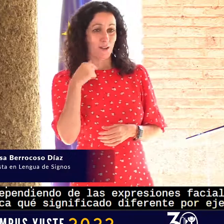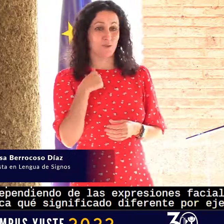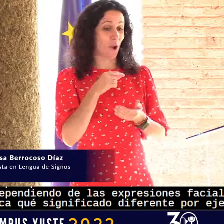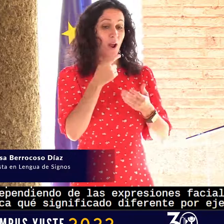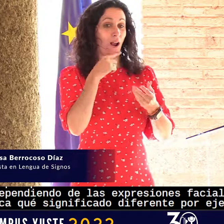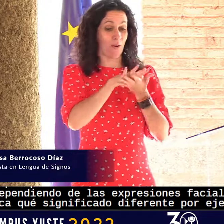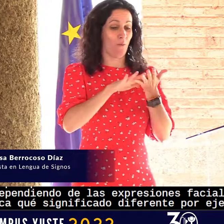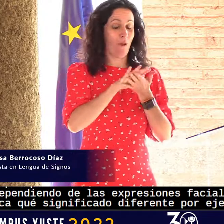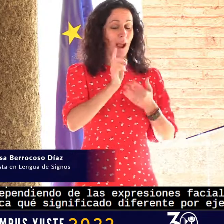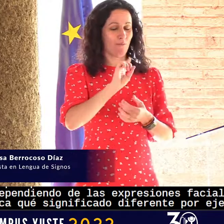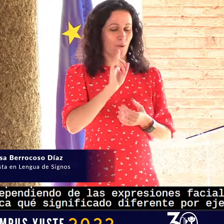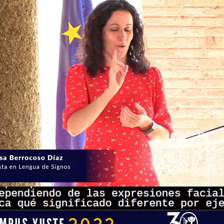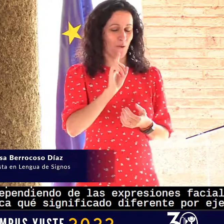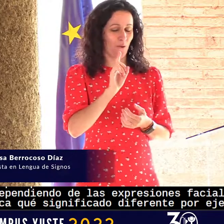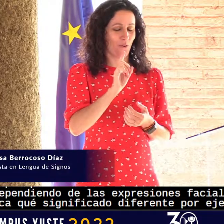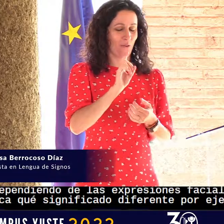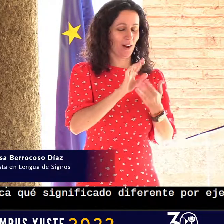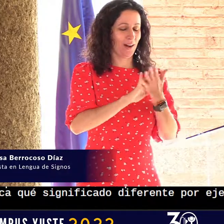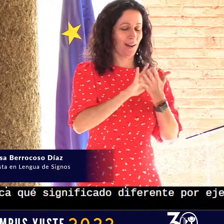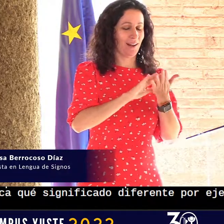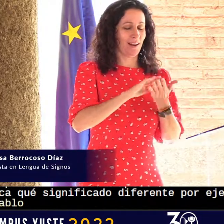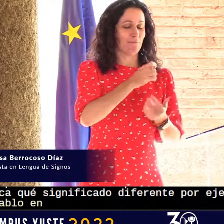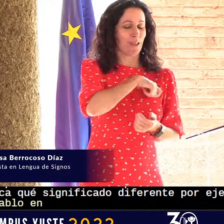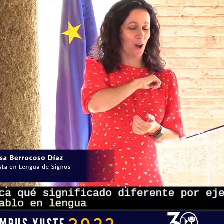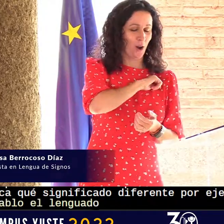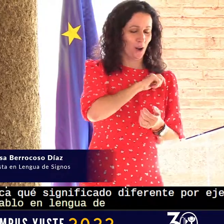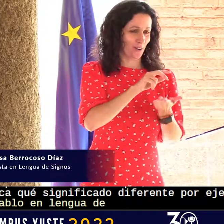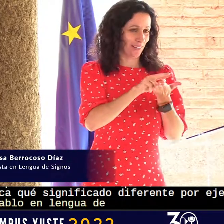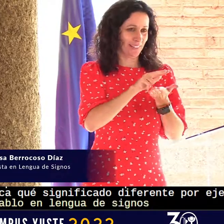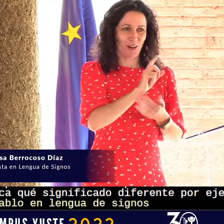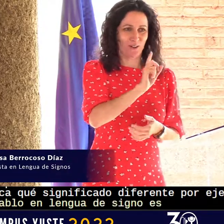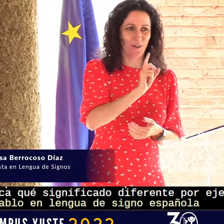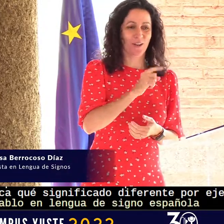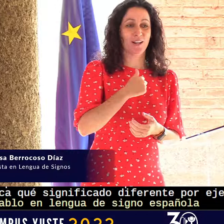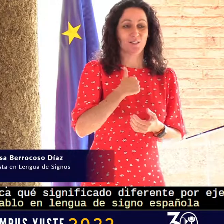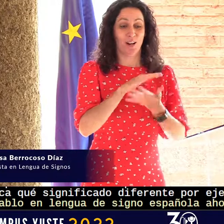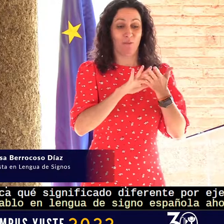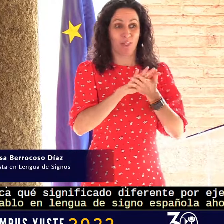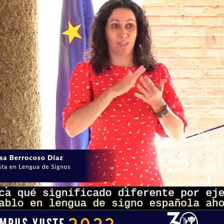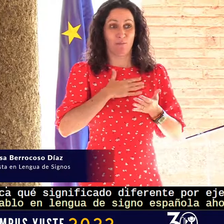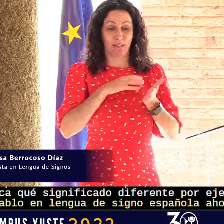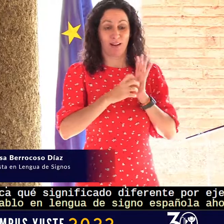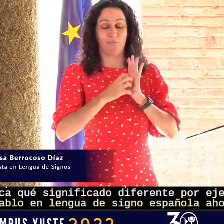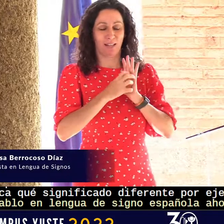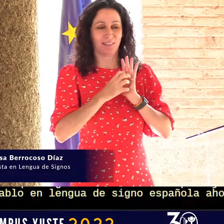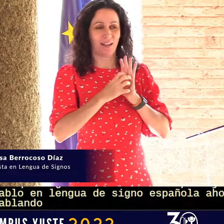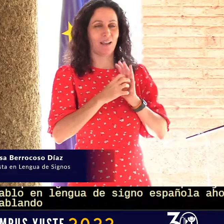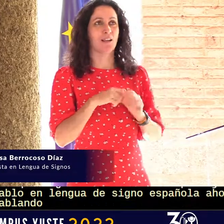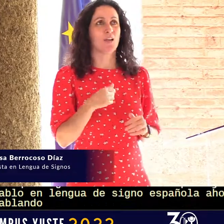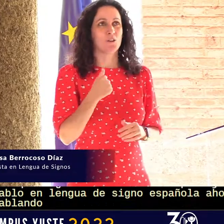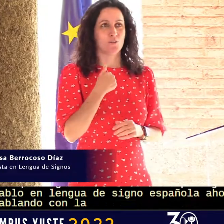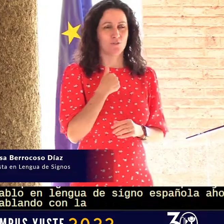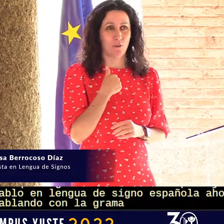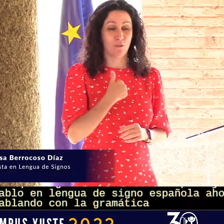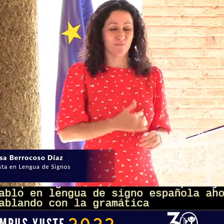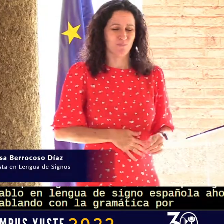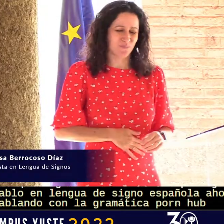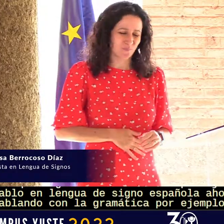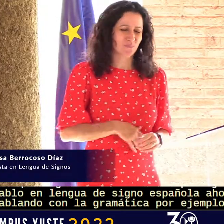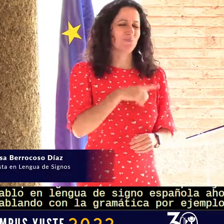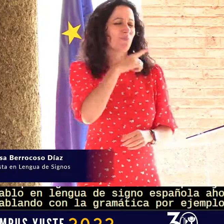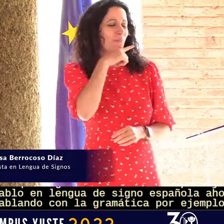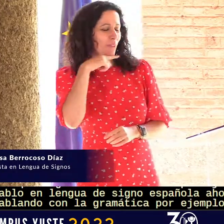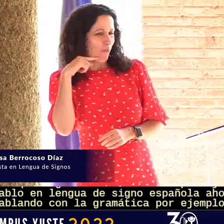ejemplo yo ahora mismo no no hablo en lengua de signo español ahora mismo no eh estoy hablando con la gramática Por ejemplo